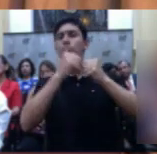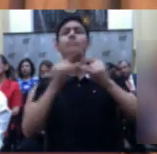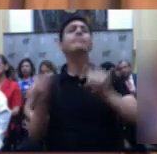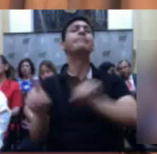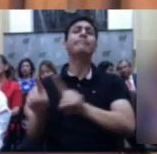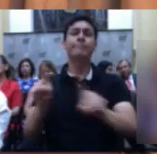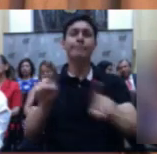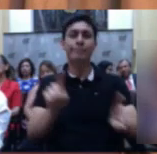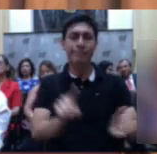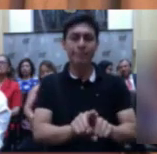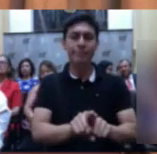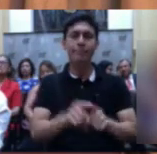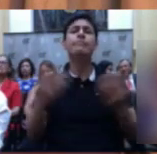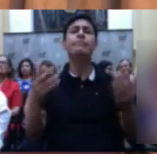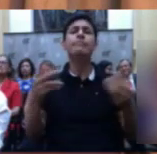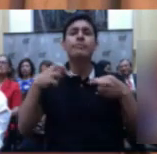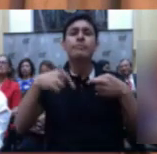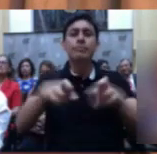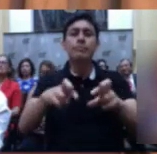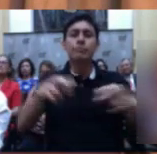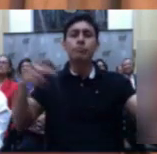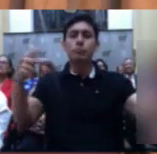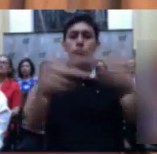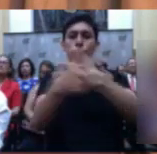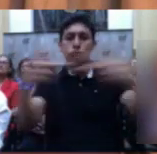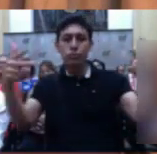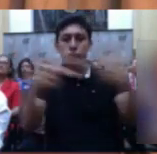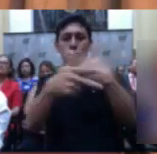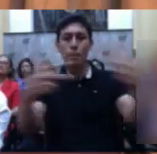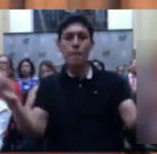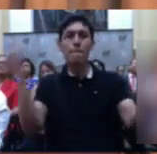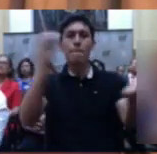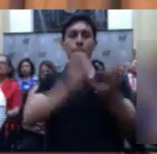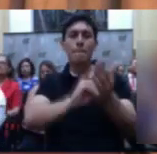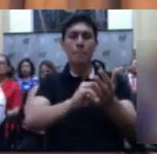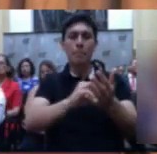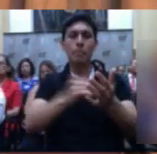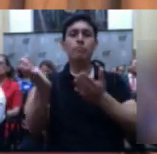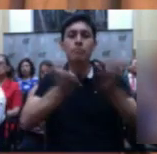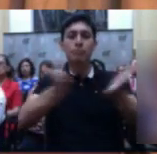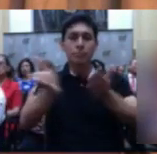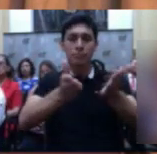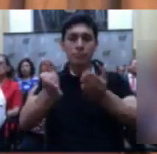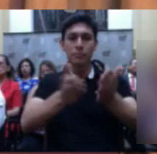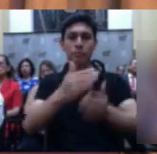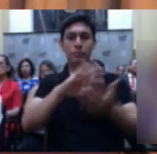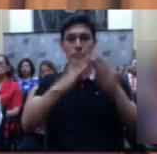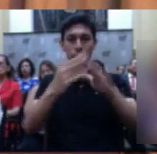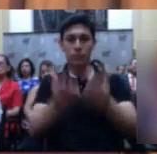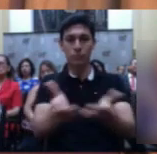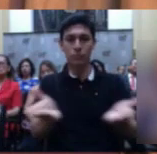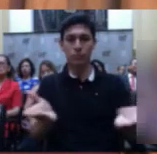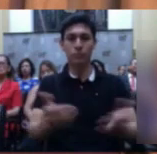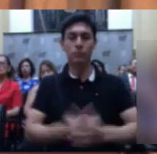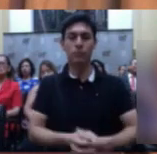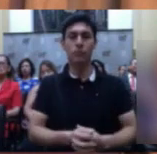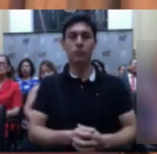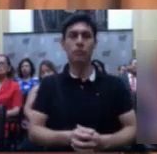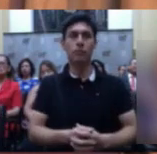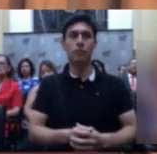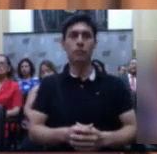ha permitido un sistema de tránsito más eficiente y al servicio de los ciudadanos. Al día,